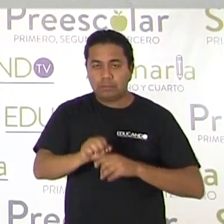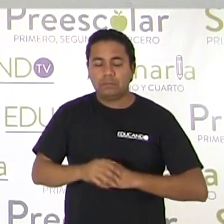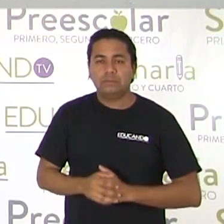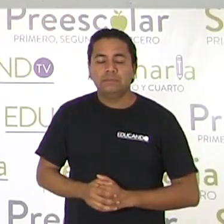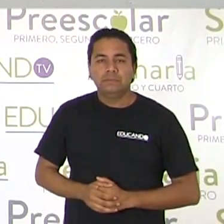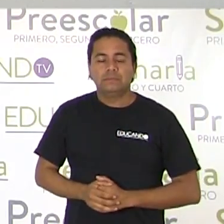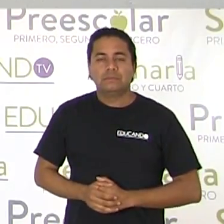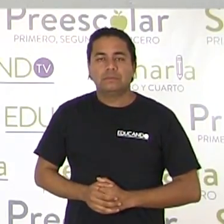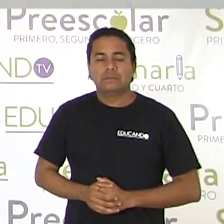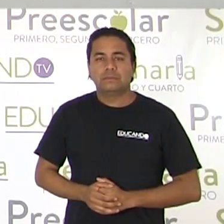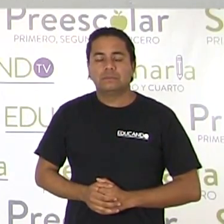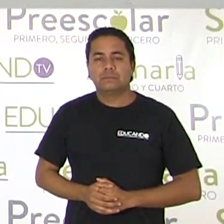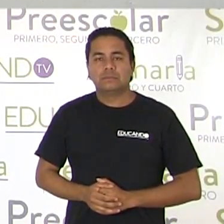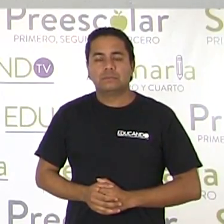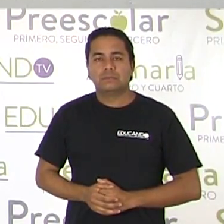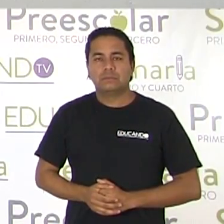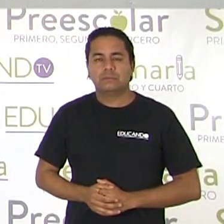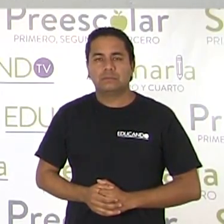que